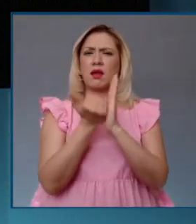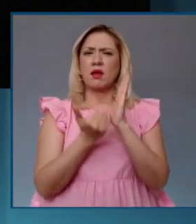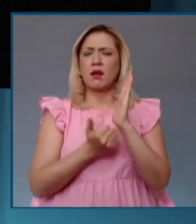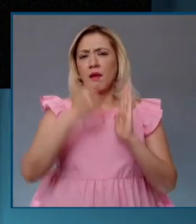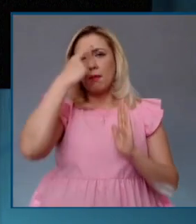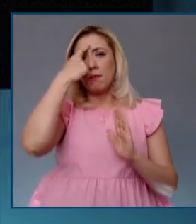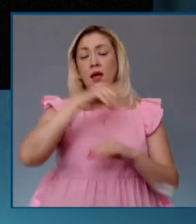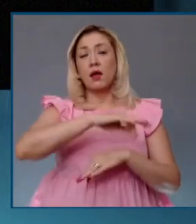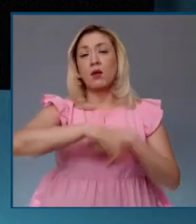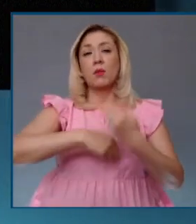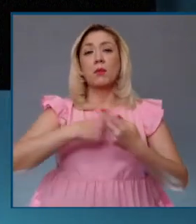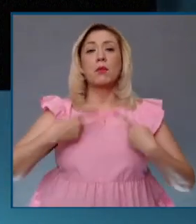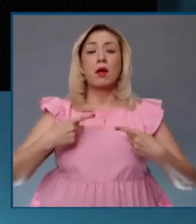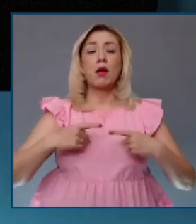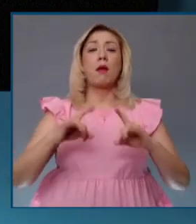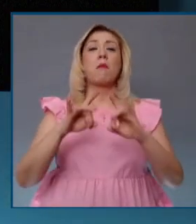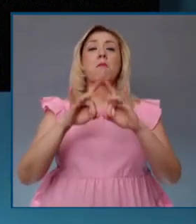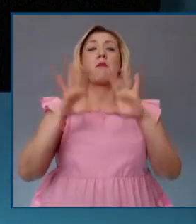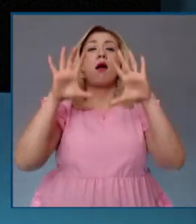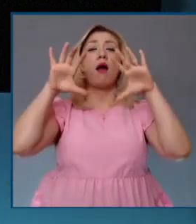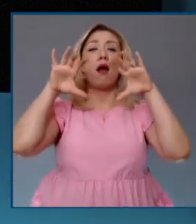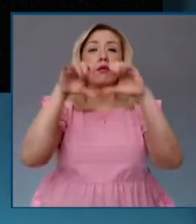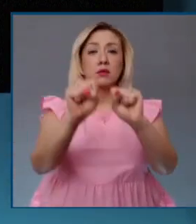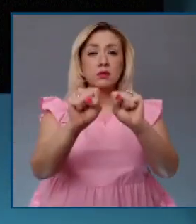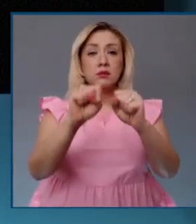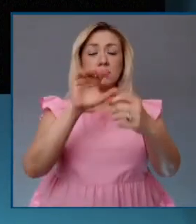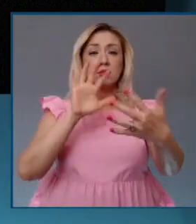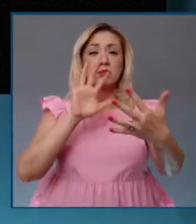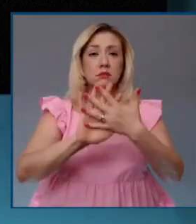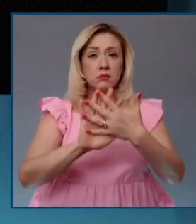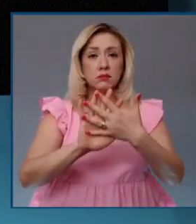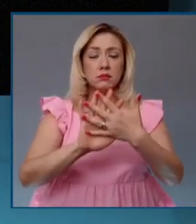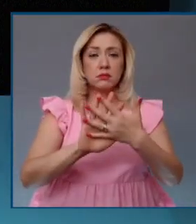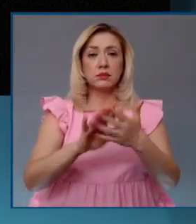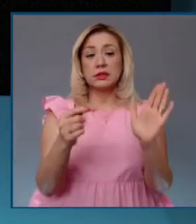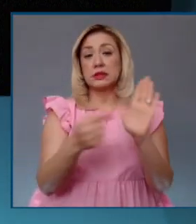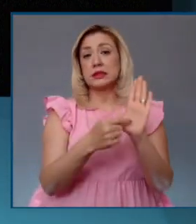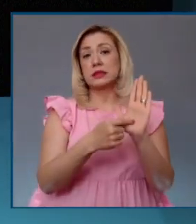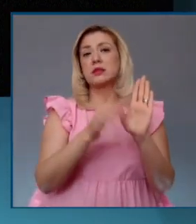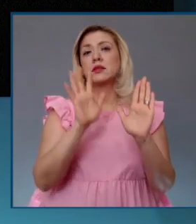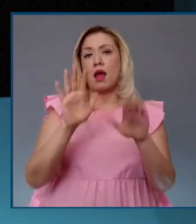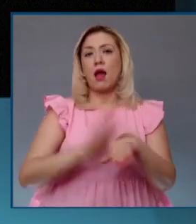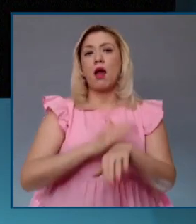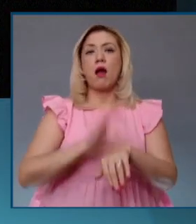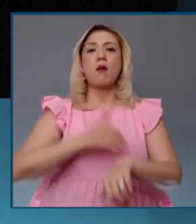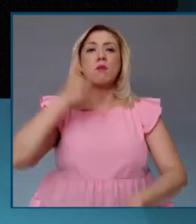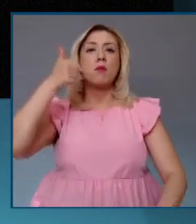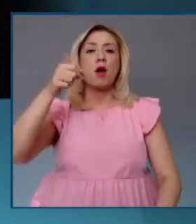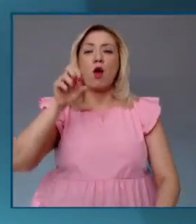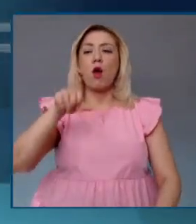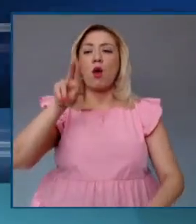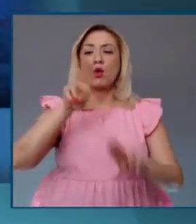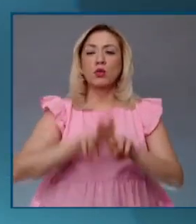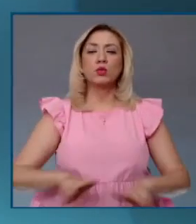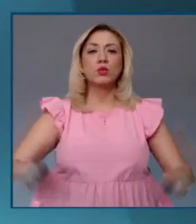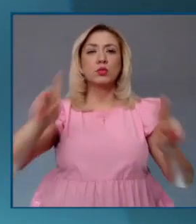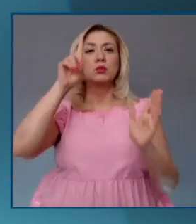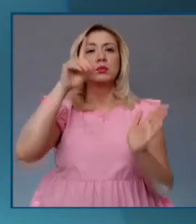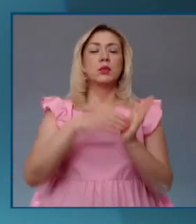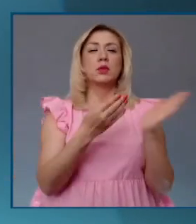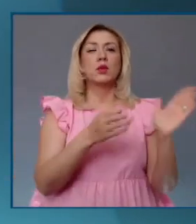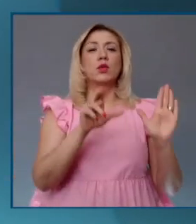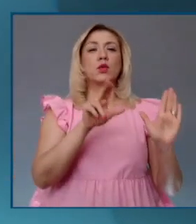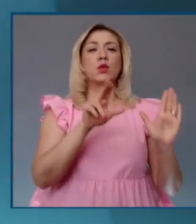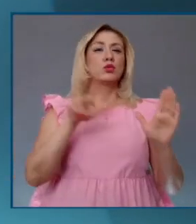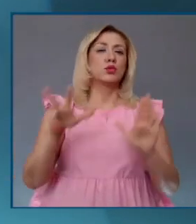cualquier forma de detención o prisión, instrumentos aprobados por Naciones Unidas en 1988. Señala que las personas